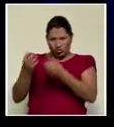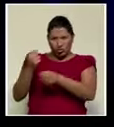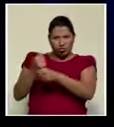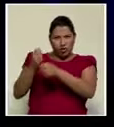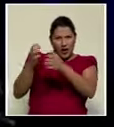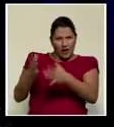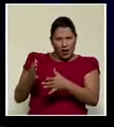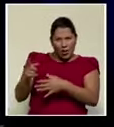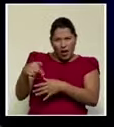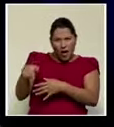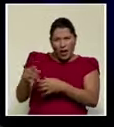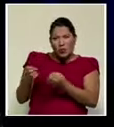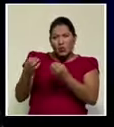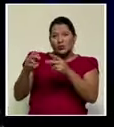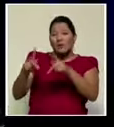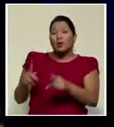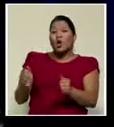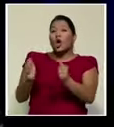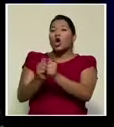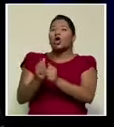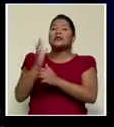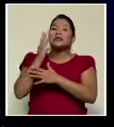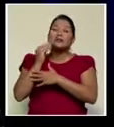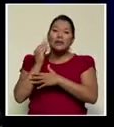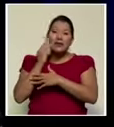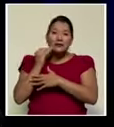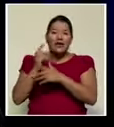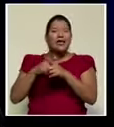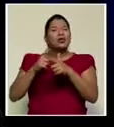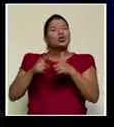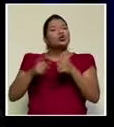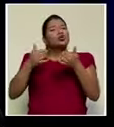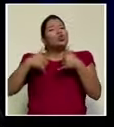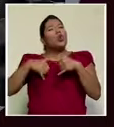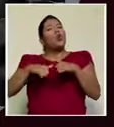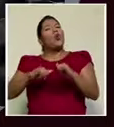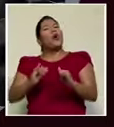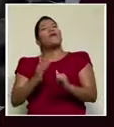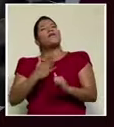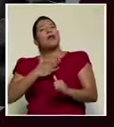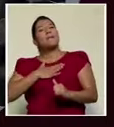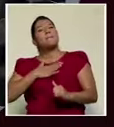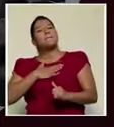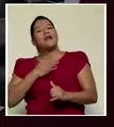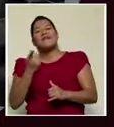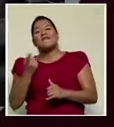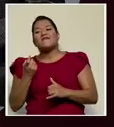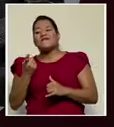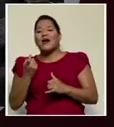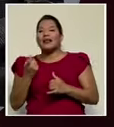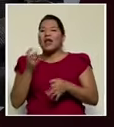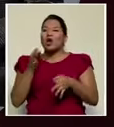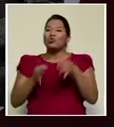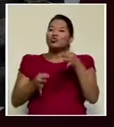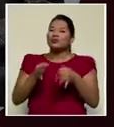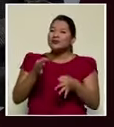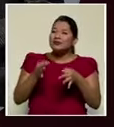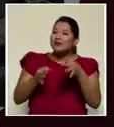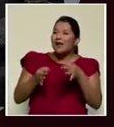un procedimiento que está ahí atrás. Entonces todavía me sigue faltando, digamos, elementos jurídicos que justifiquen una salida que en